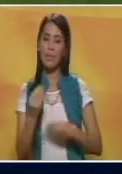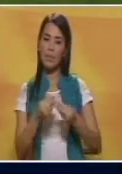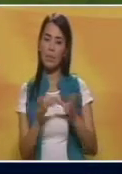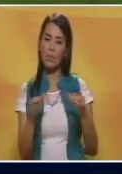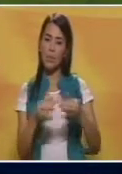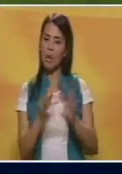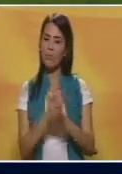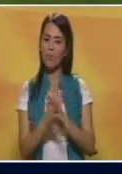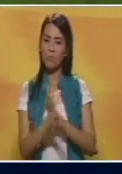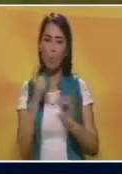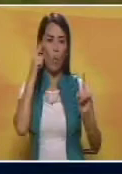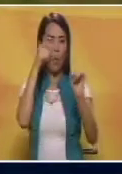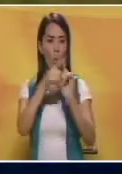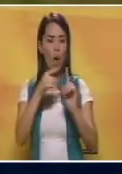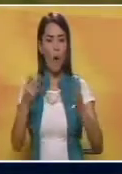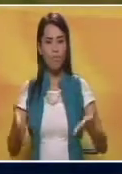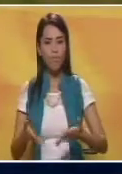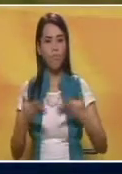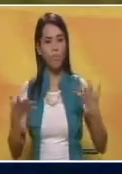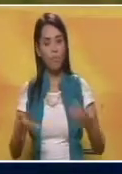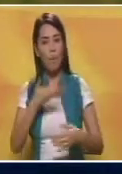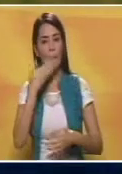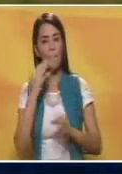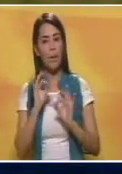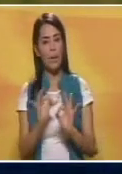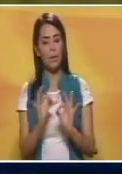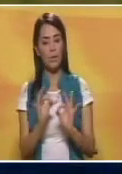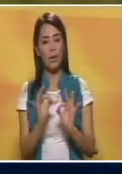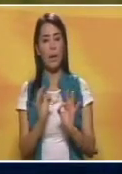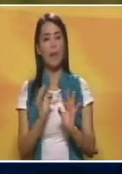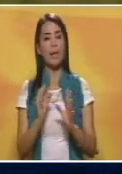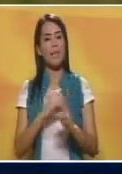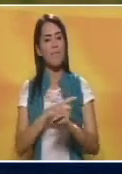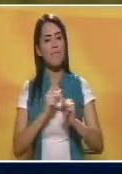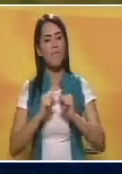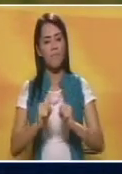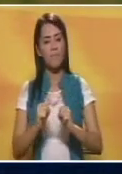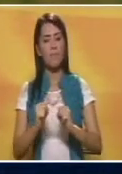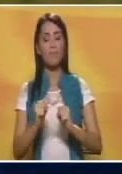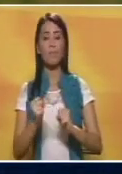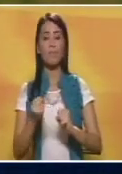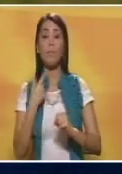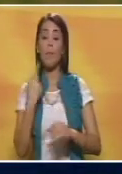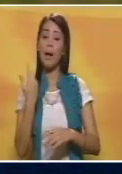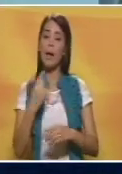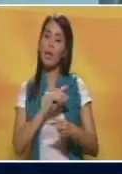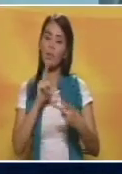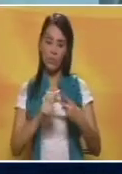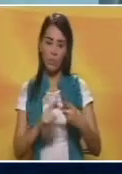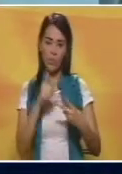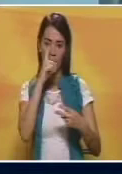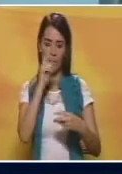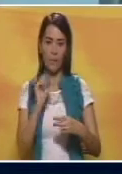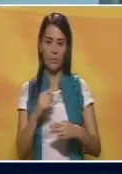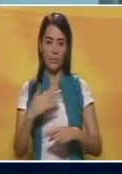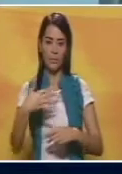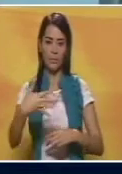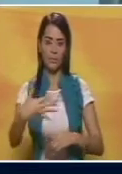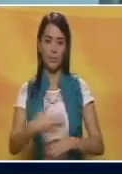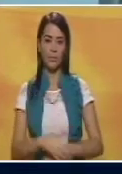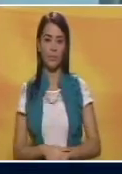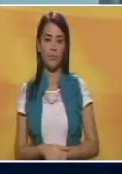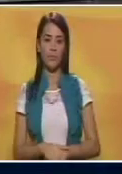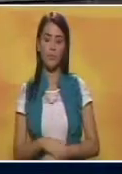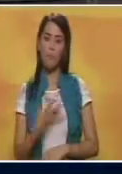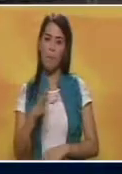con el objetivo de contribuir de manera significativa a satisfacer la demanda suplementaria para la segunda mitad del año indicó que la